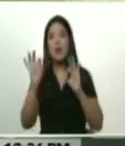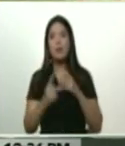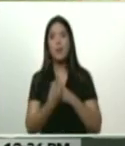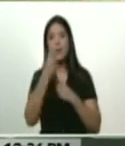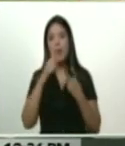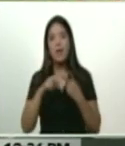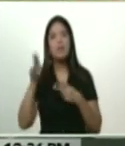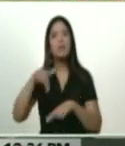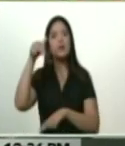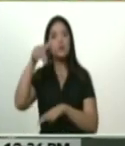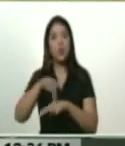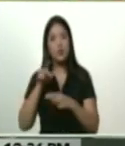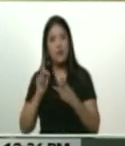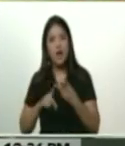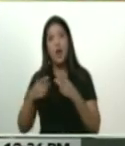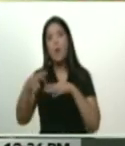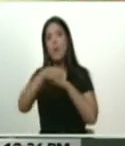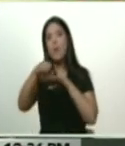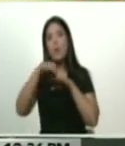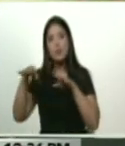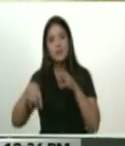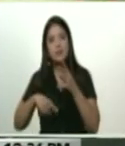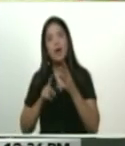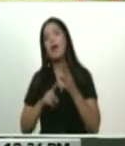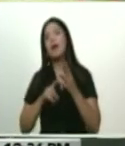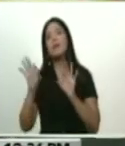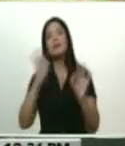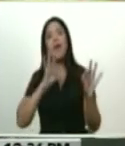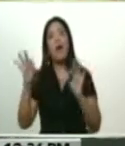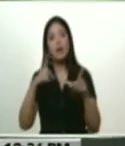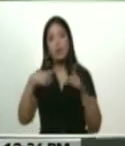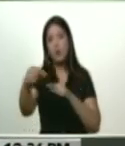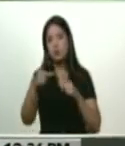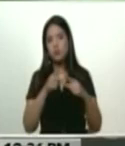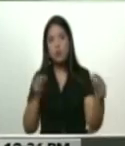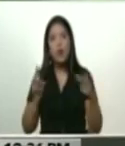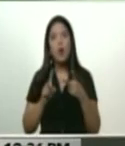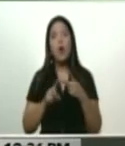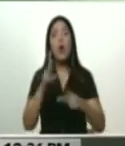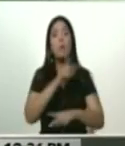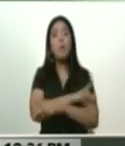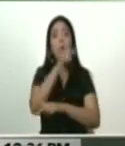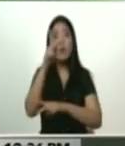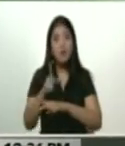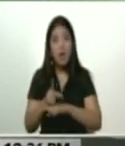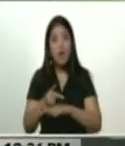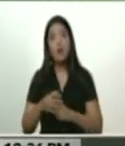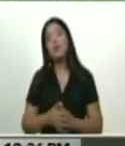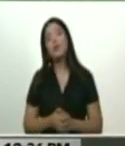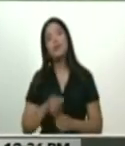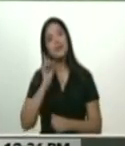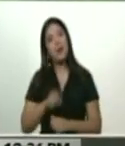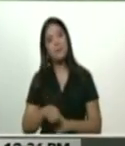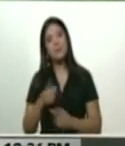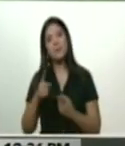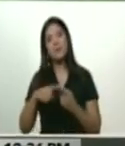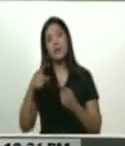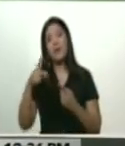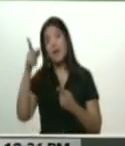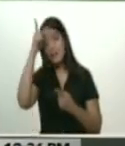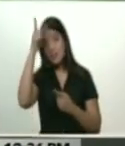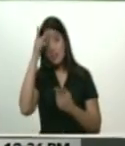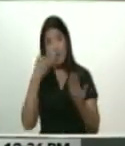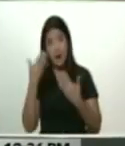Teatro Nacional, Teatro Municipal, Teatro Teresa Carreño, Poliedro de Caracas, y nuestro hermano Tarek anunciará